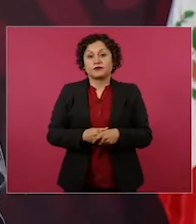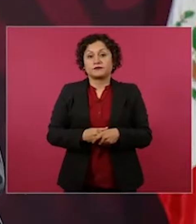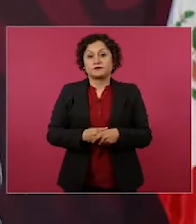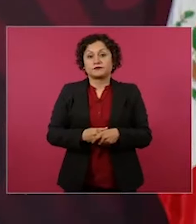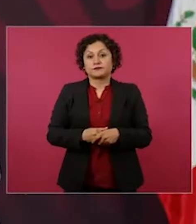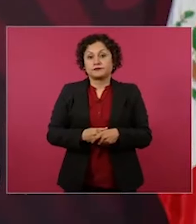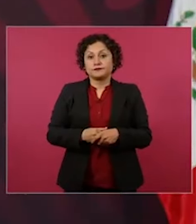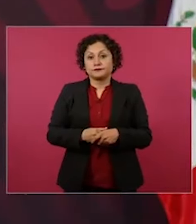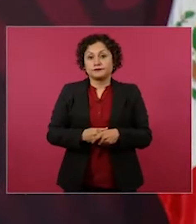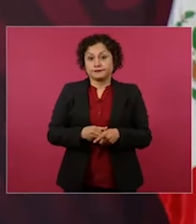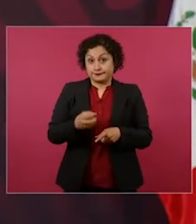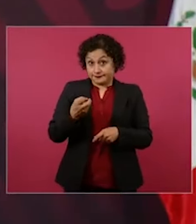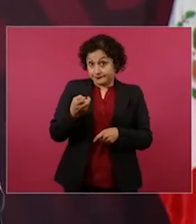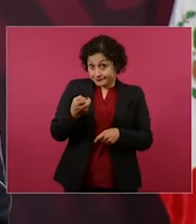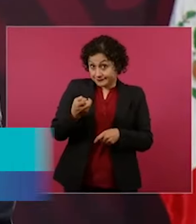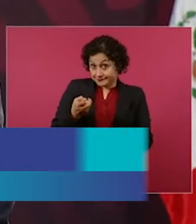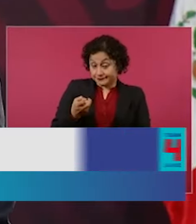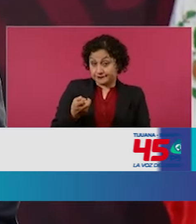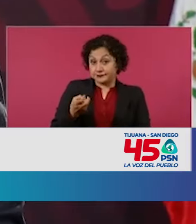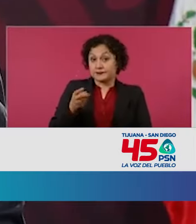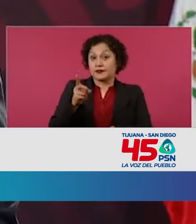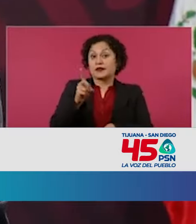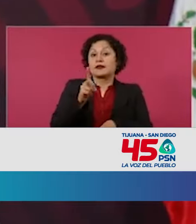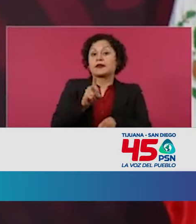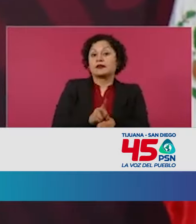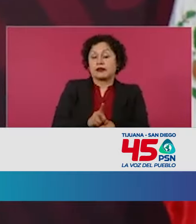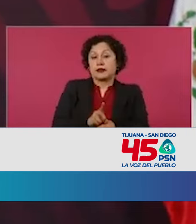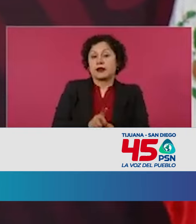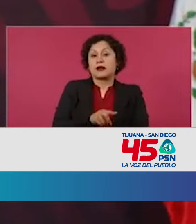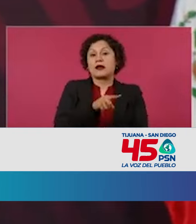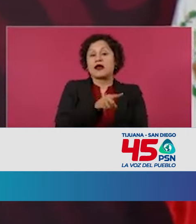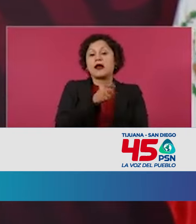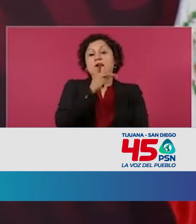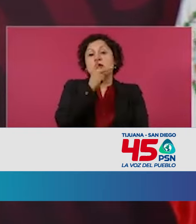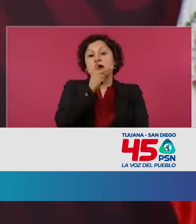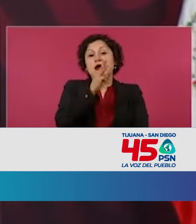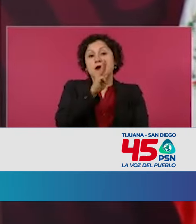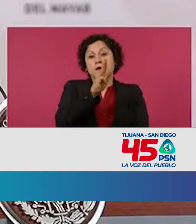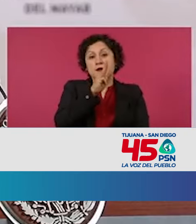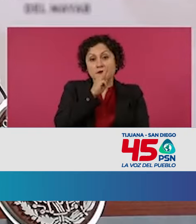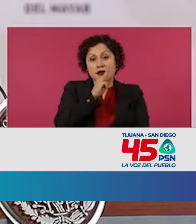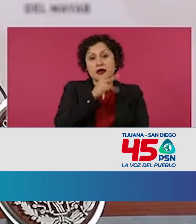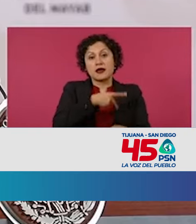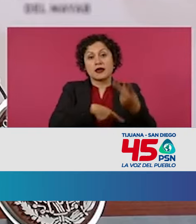ese día los padres van a tener una reunión con la presidenta